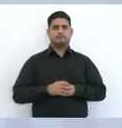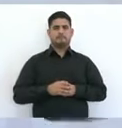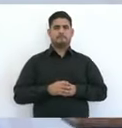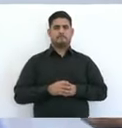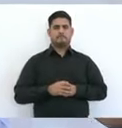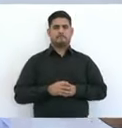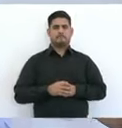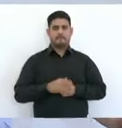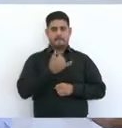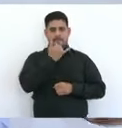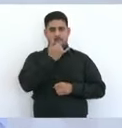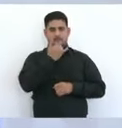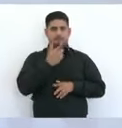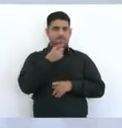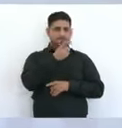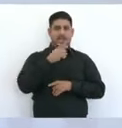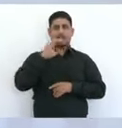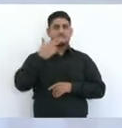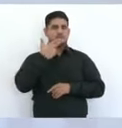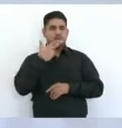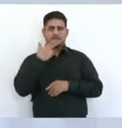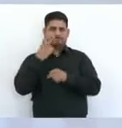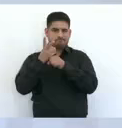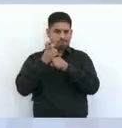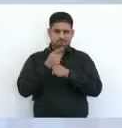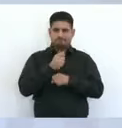Luis, perdón, de Chihuahua.